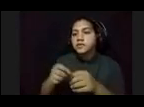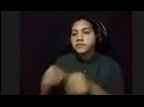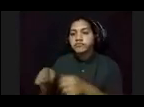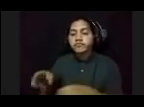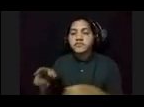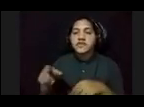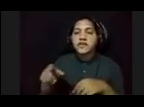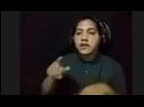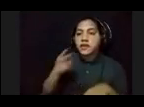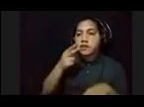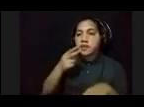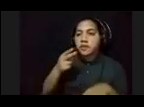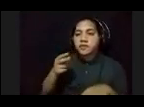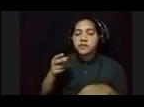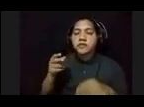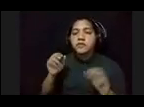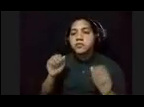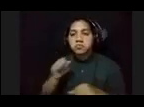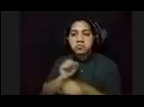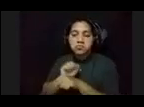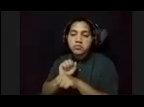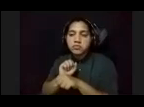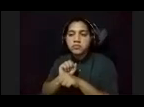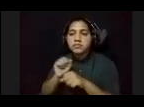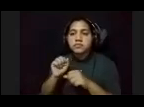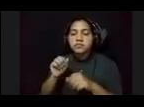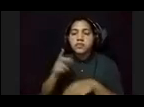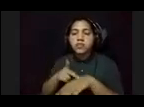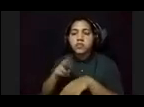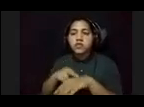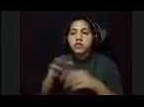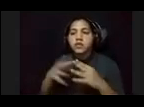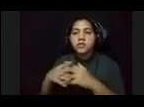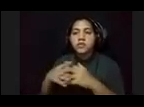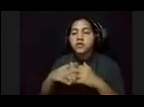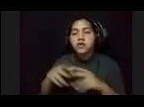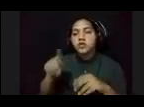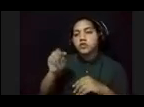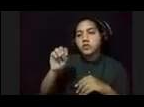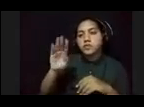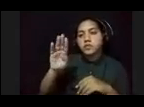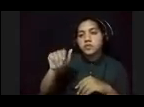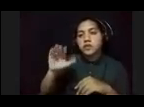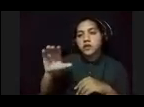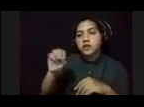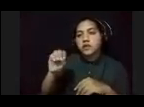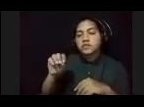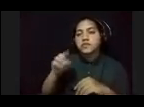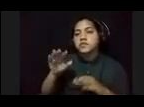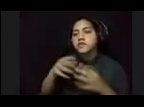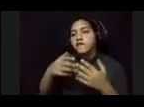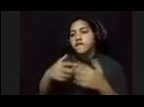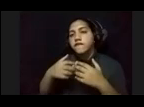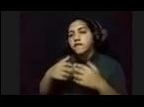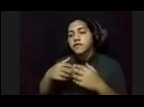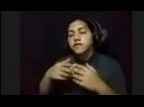Estas muy bien pudieron laborar en la Puerto Rican American Tobacco, fábrica de tabacos localizadas en Puerta de